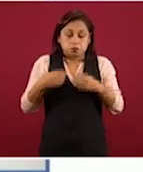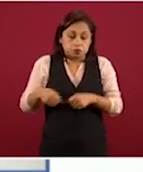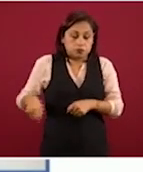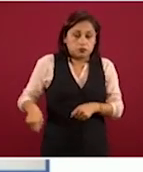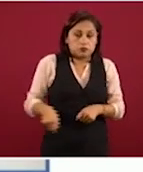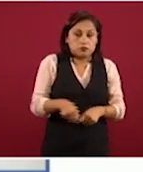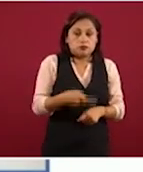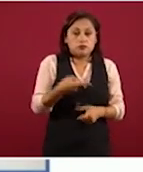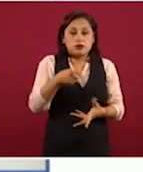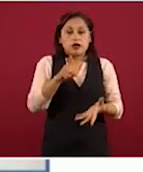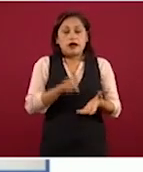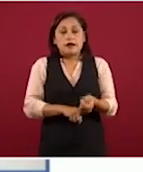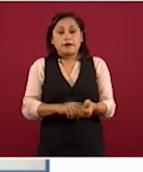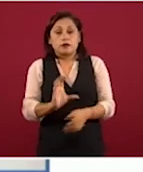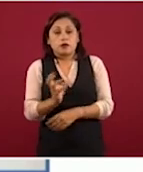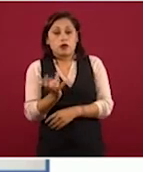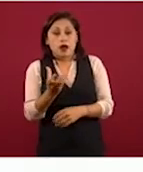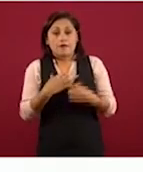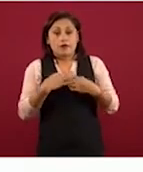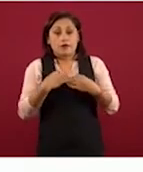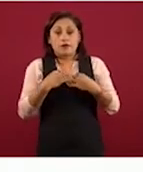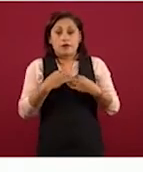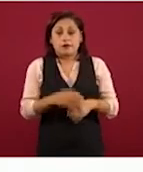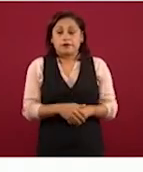dentro de una lavadora,